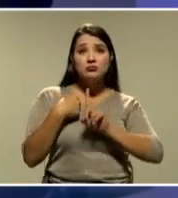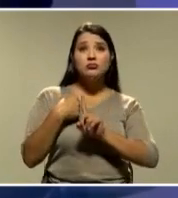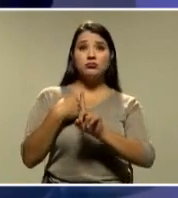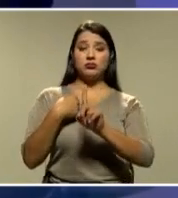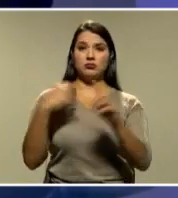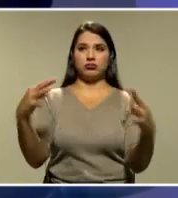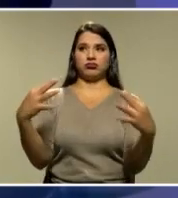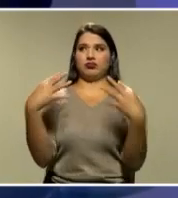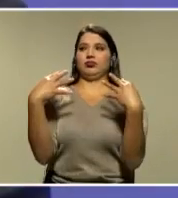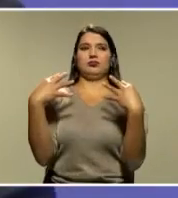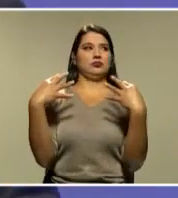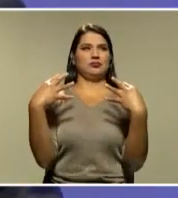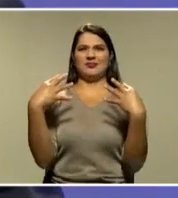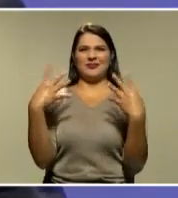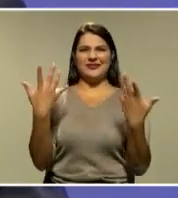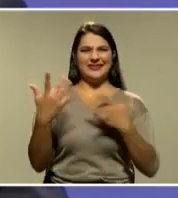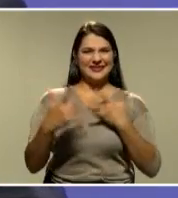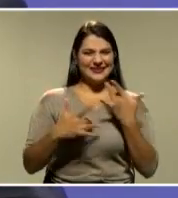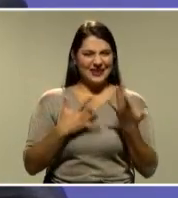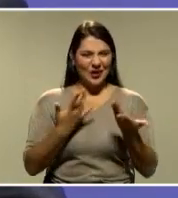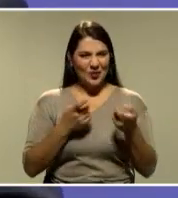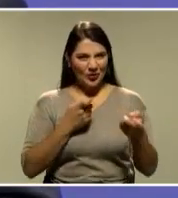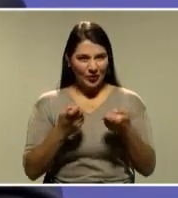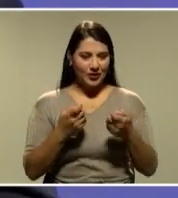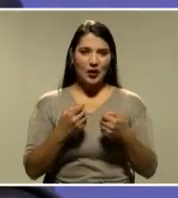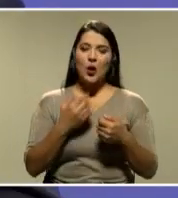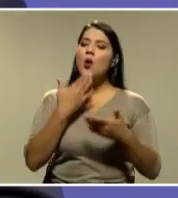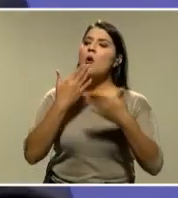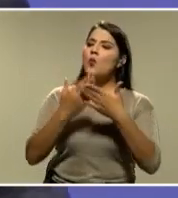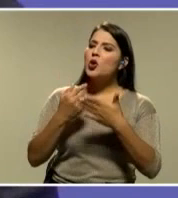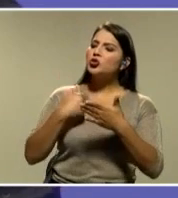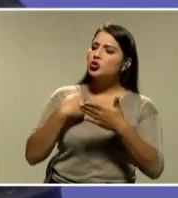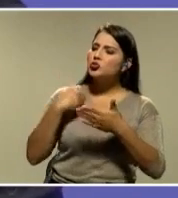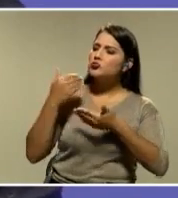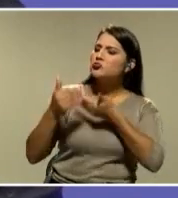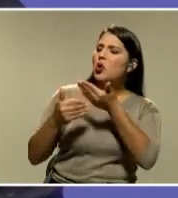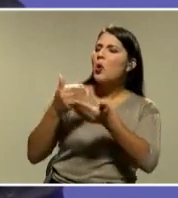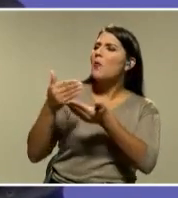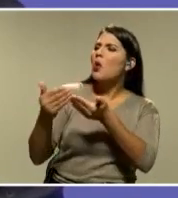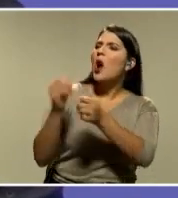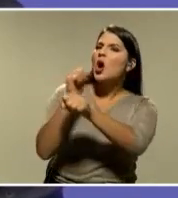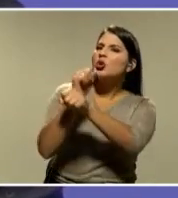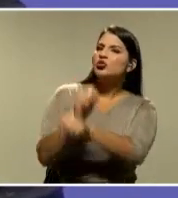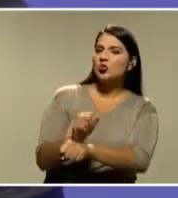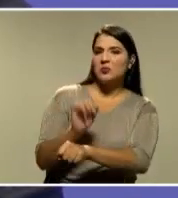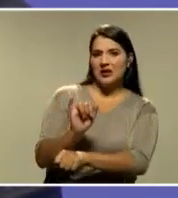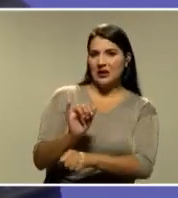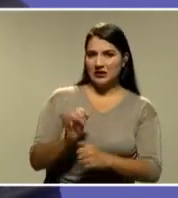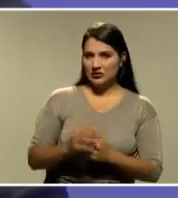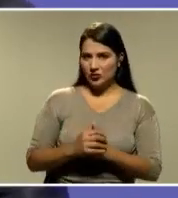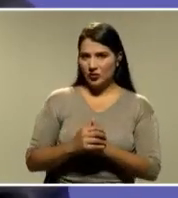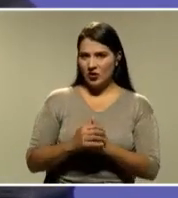y lo vuelve a ver. Bueno, uno poco a poco va asimilando y va acostumbrándose a esto, casi que se vuelve parte